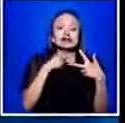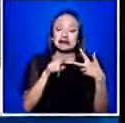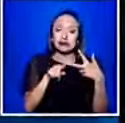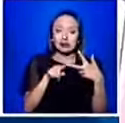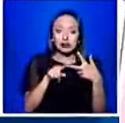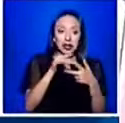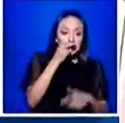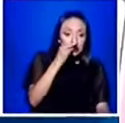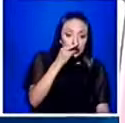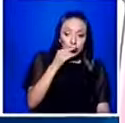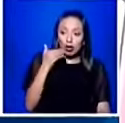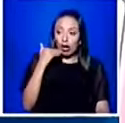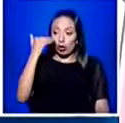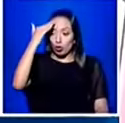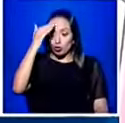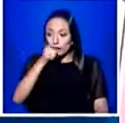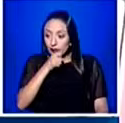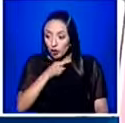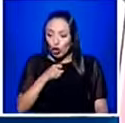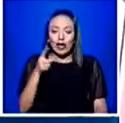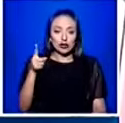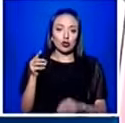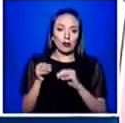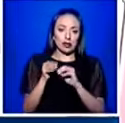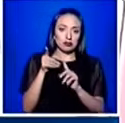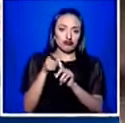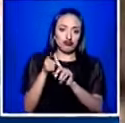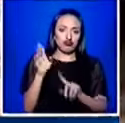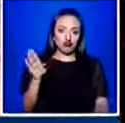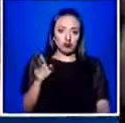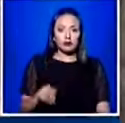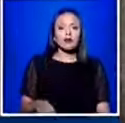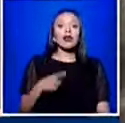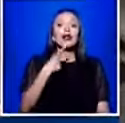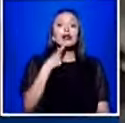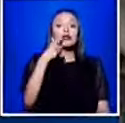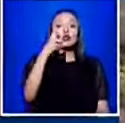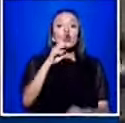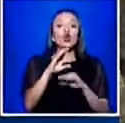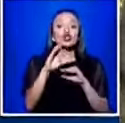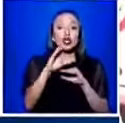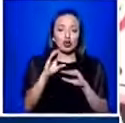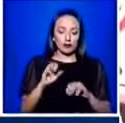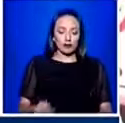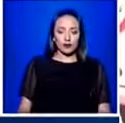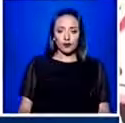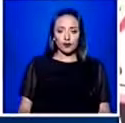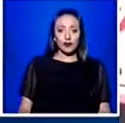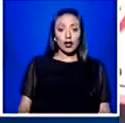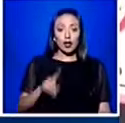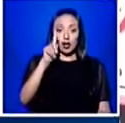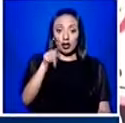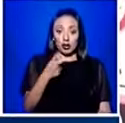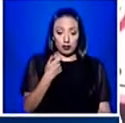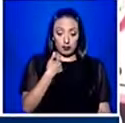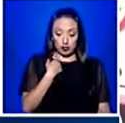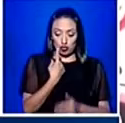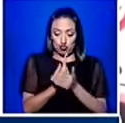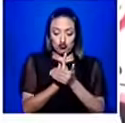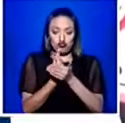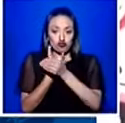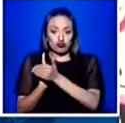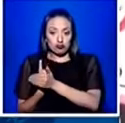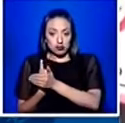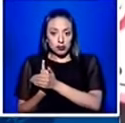más afectados. Wilson Tenorio, presidente de esa federación, hace una recomendación. Aislarnos, usar